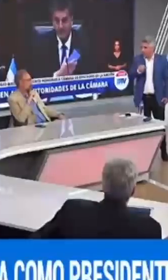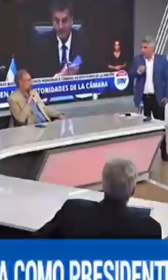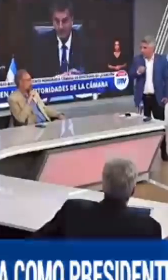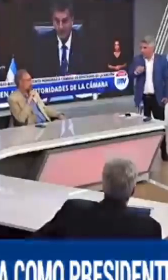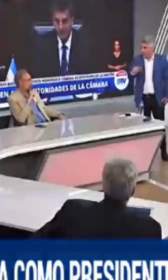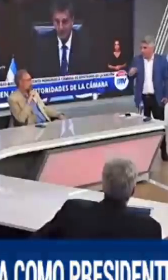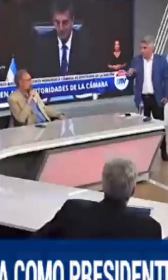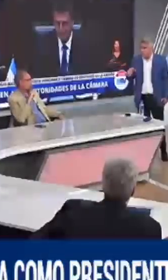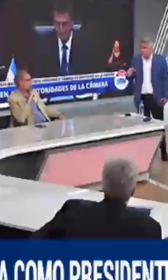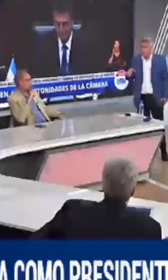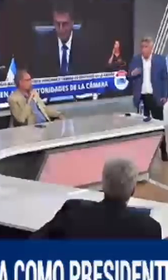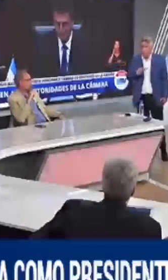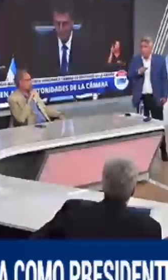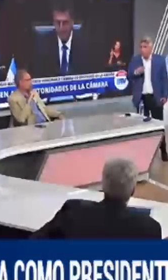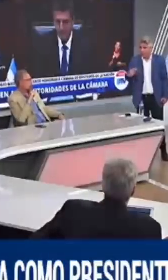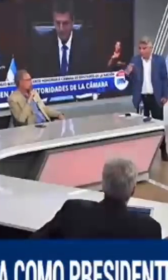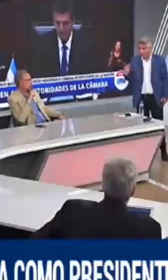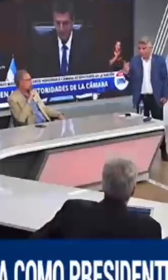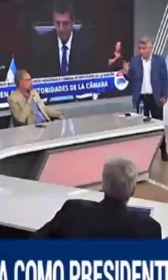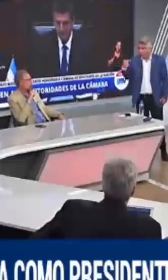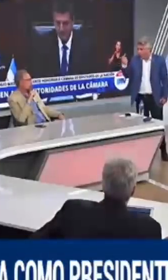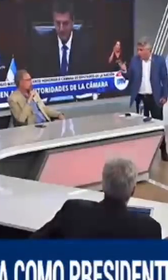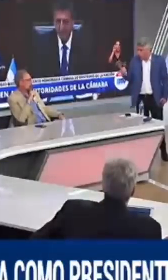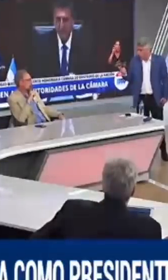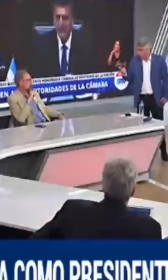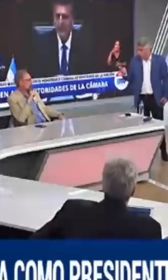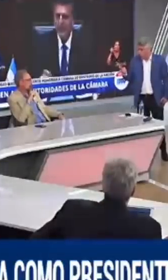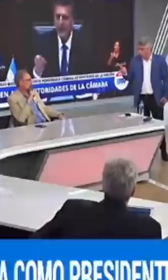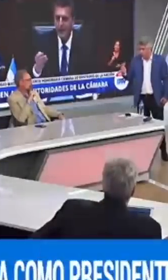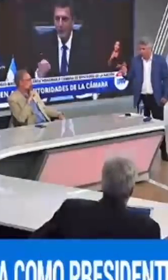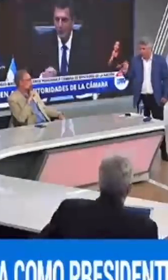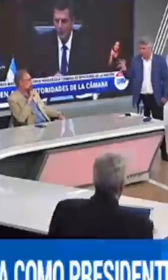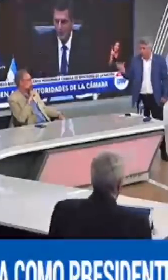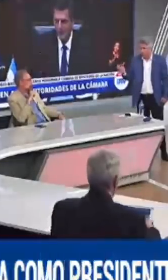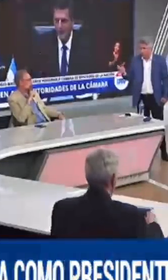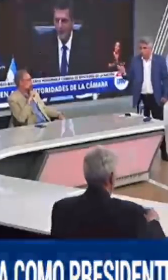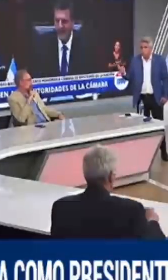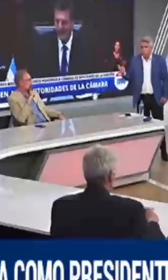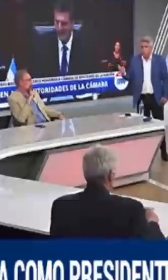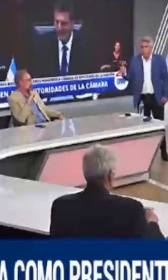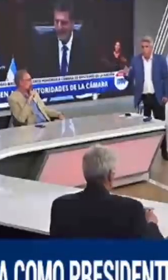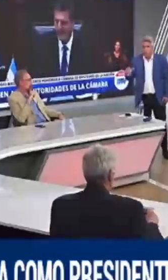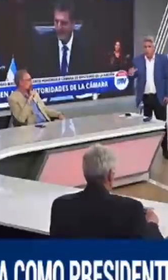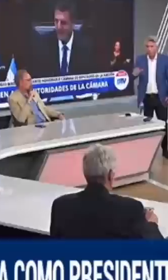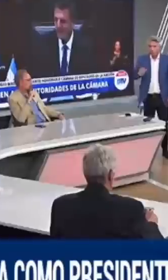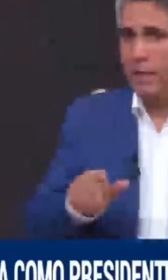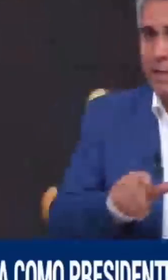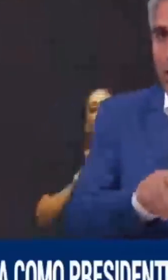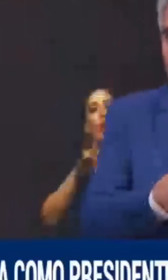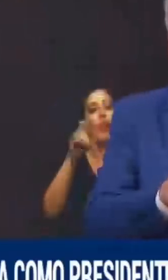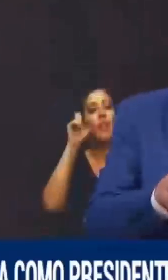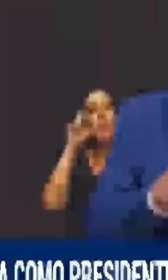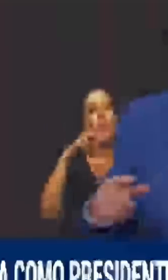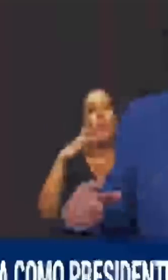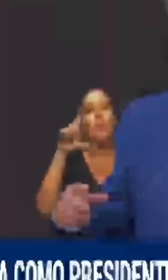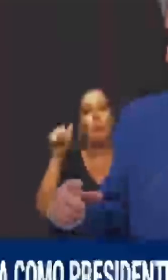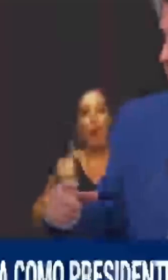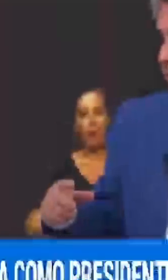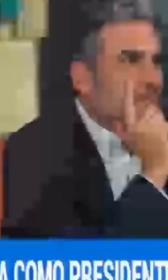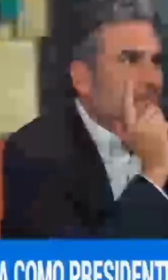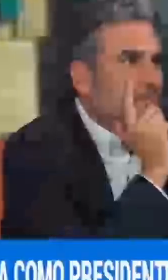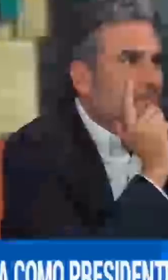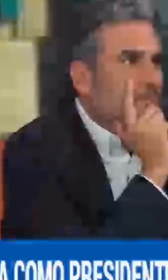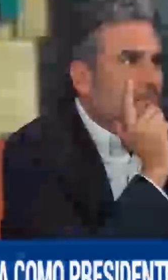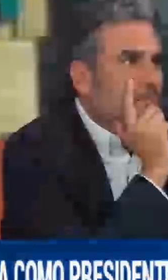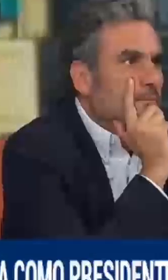la presidencia de la Cámara de Diputados? Lo que sucedió, más allá de que le faltaba un voto, que le faltaba un legislador, es que hubo varios que